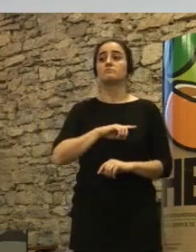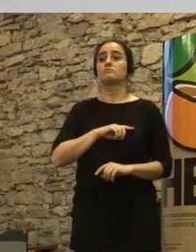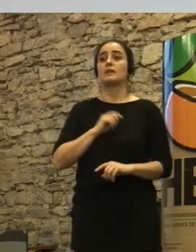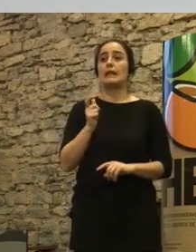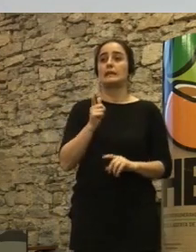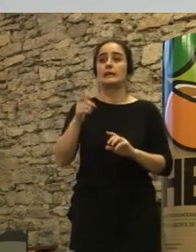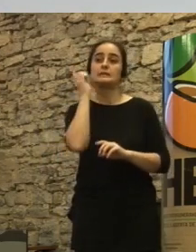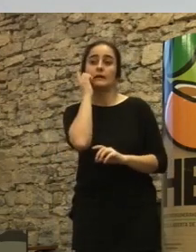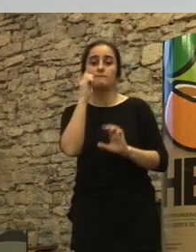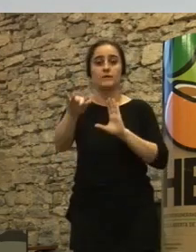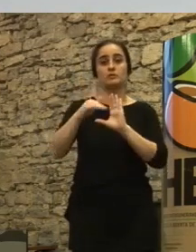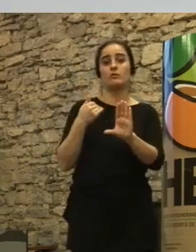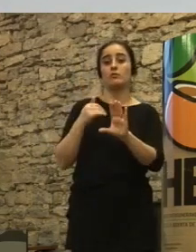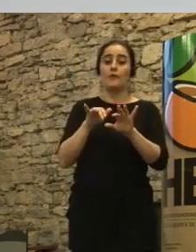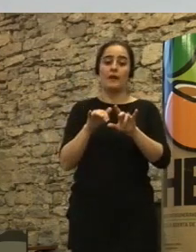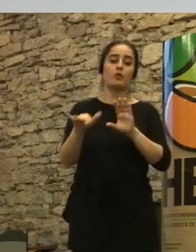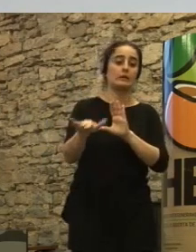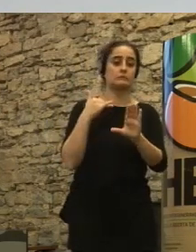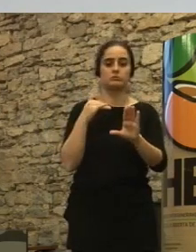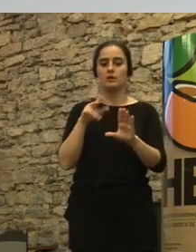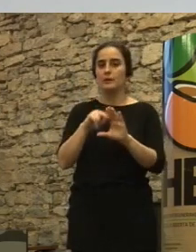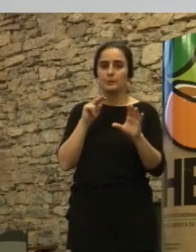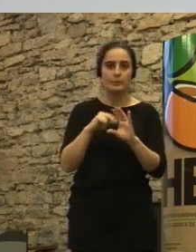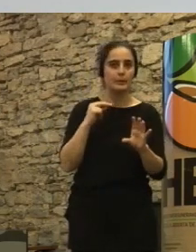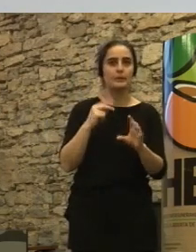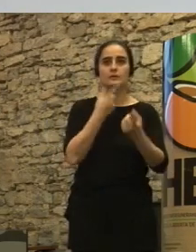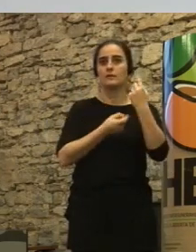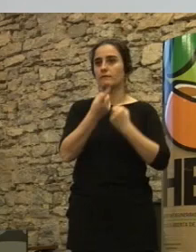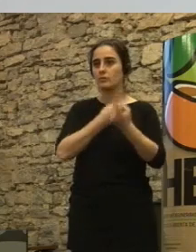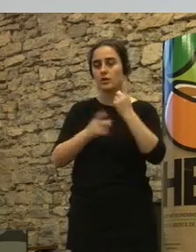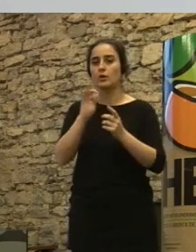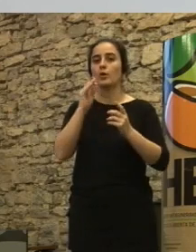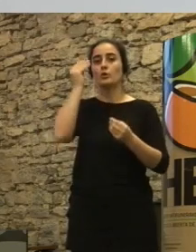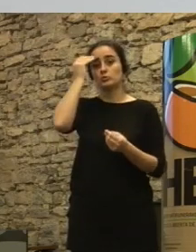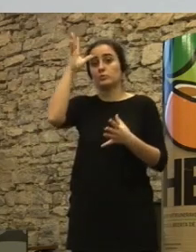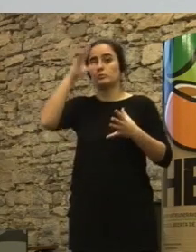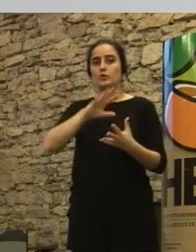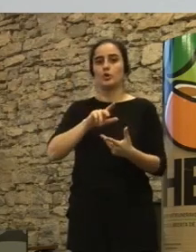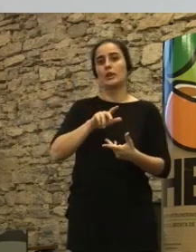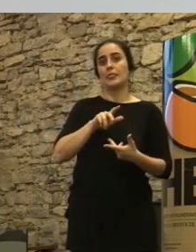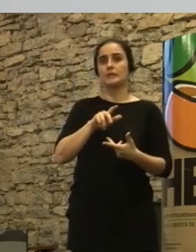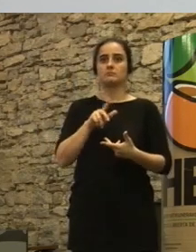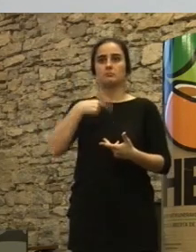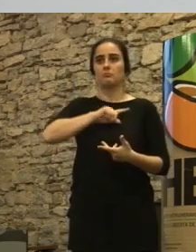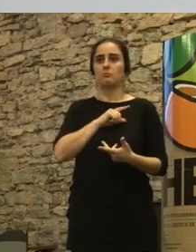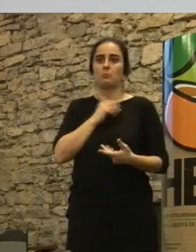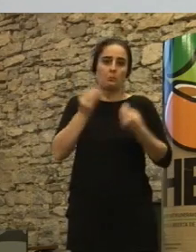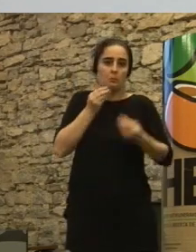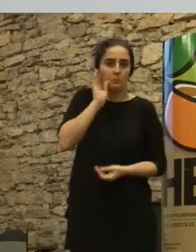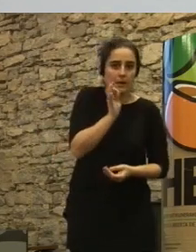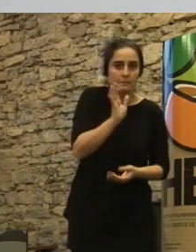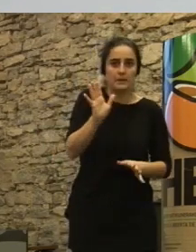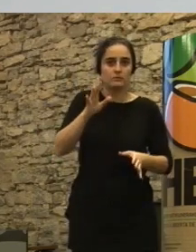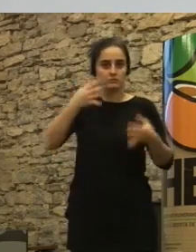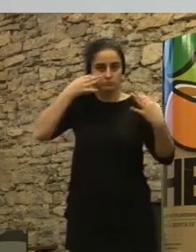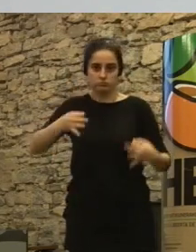teléfonos y en nuestros ordenadores vídeos, informaciones o supuestas noticias que damos por ciertas